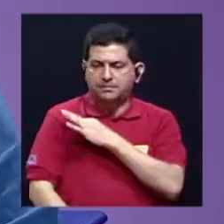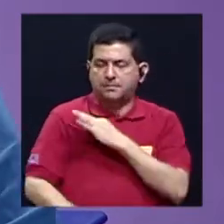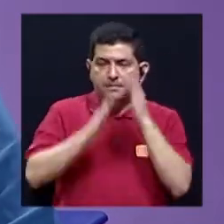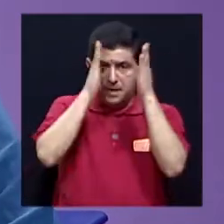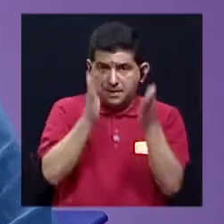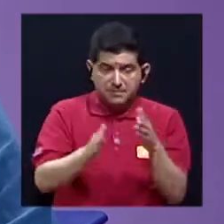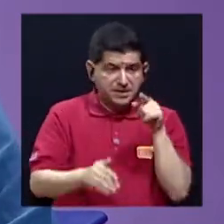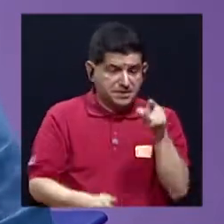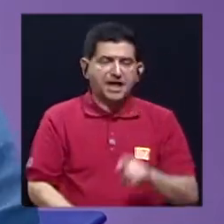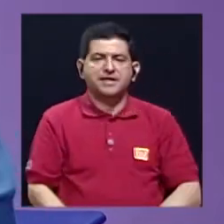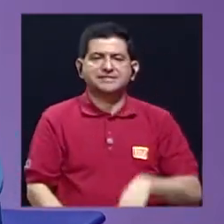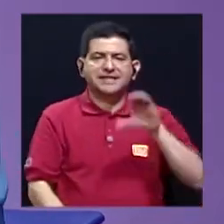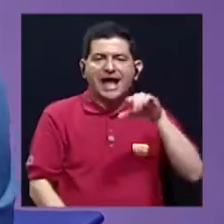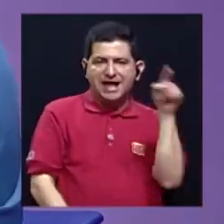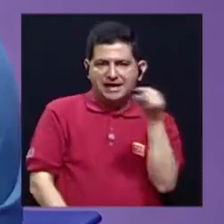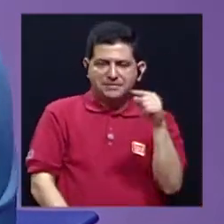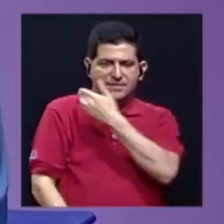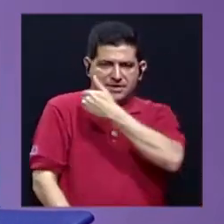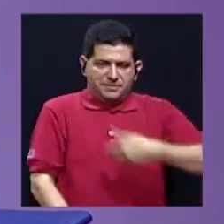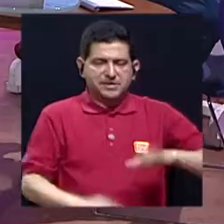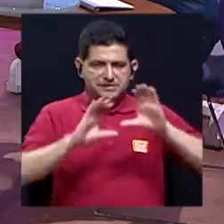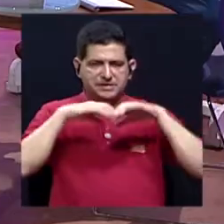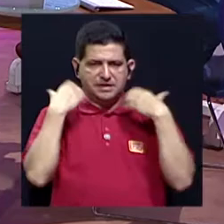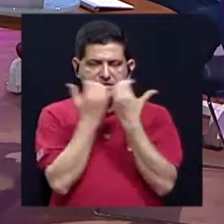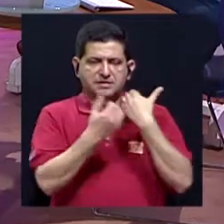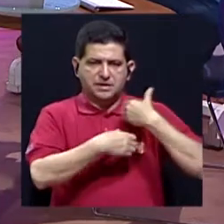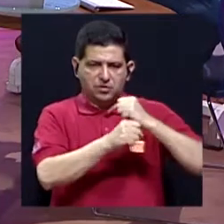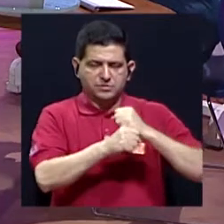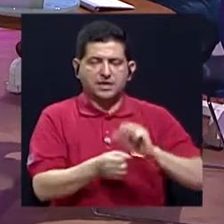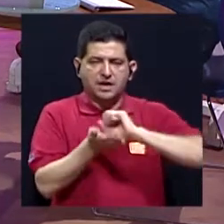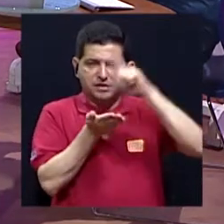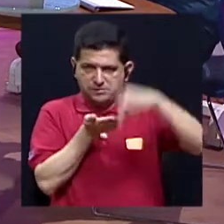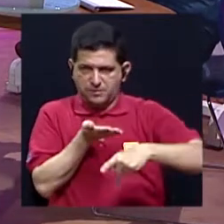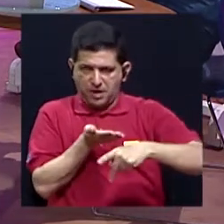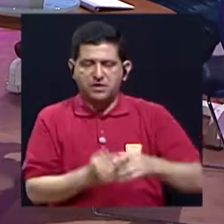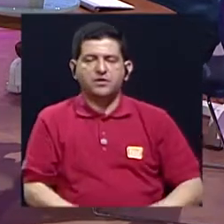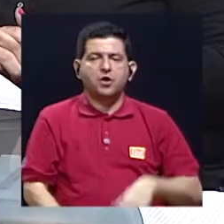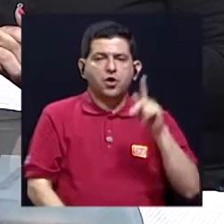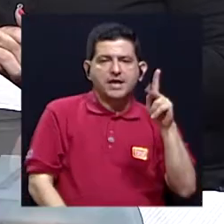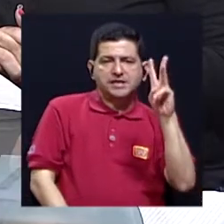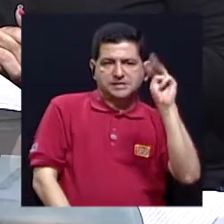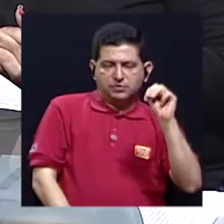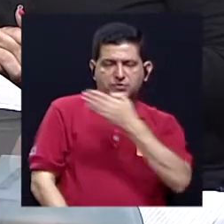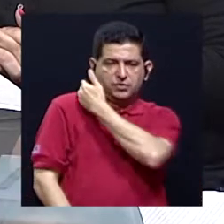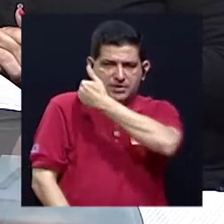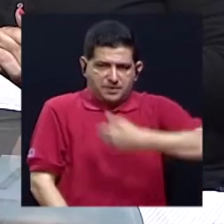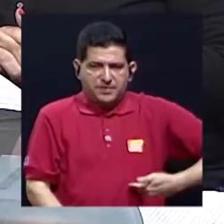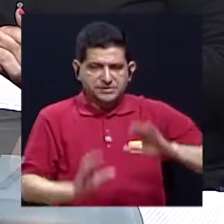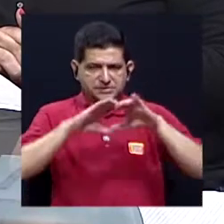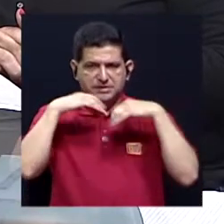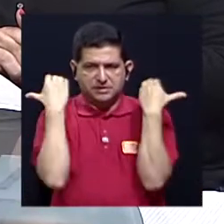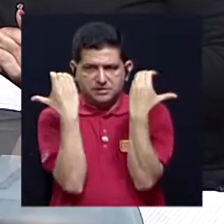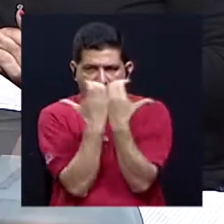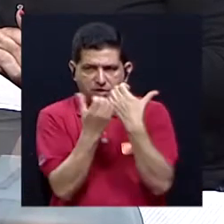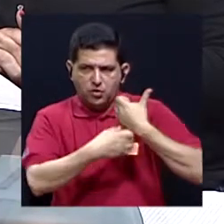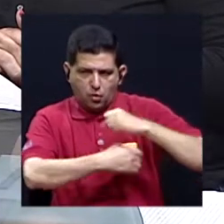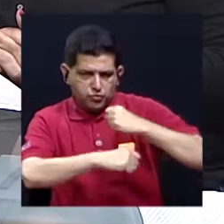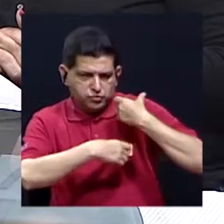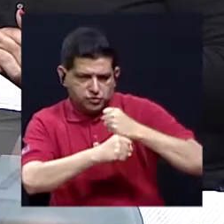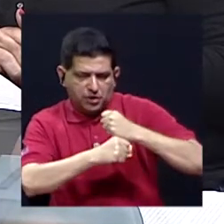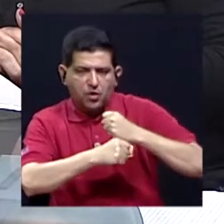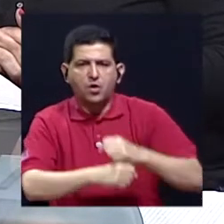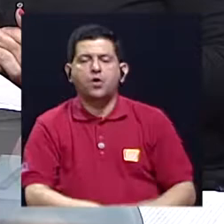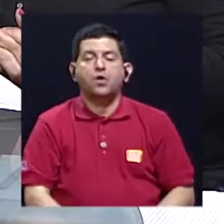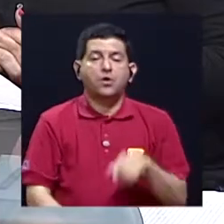invitadas son Carmen Celedón, presidenta del Consejo Municipal de la Municipalidad de Montes de Oca, y Crisia Montoya, presidenta del Consejo Municipal